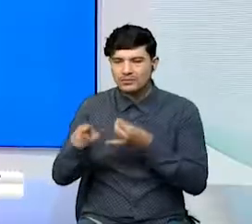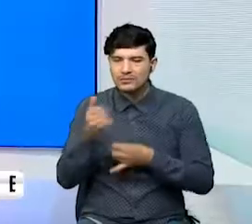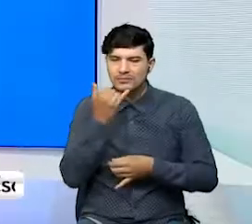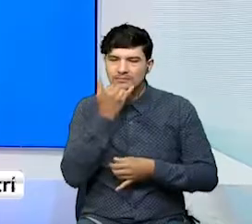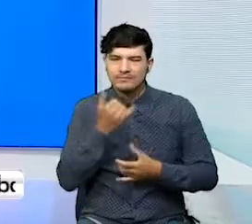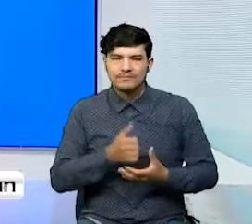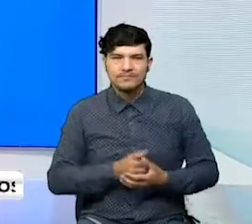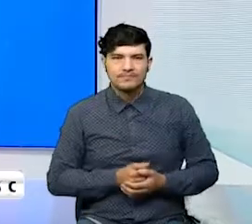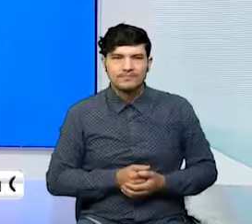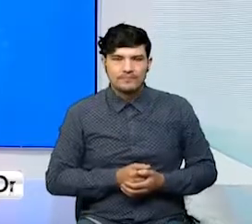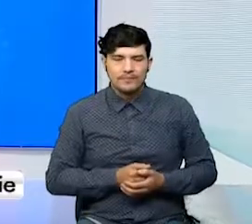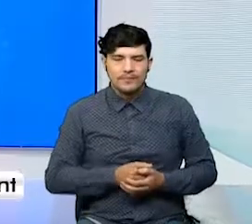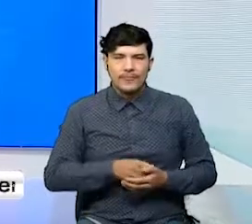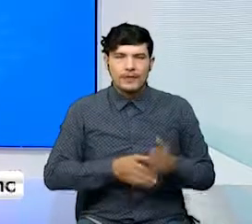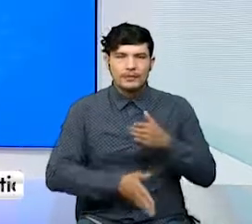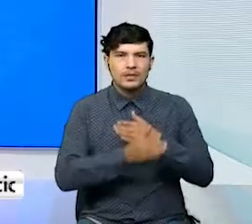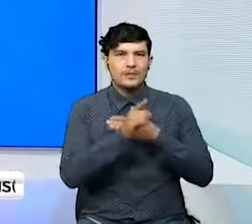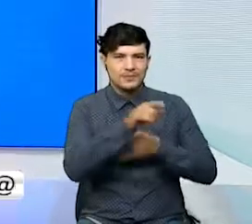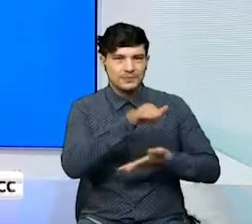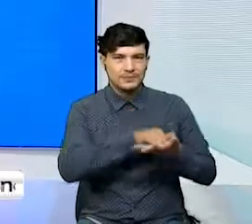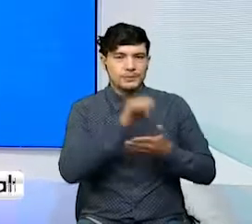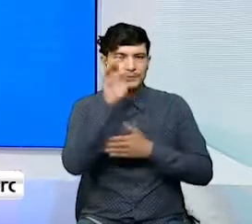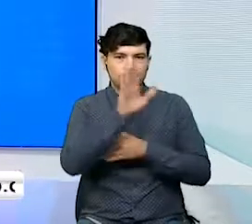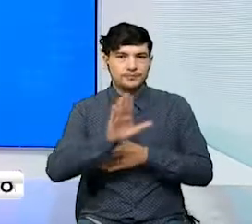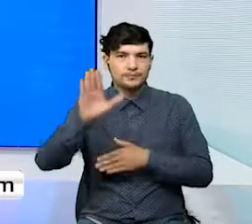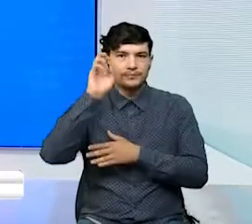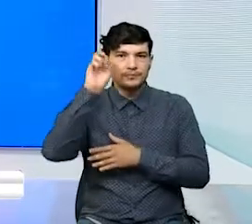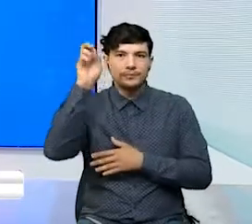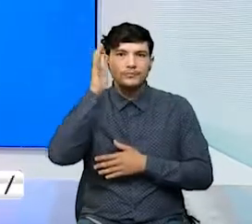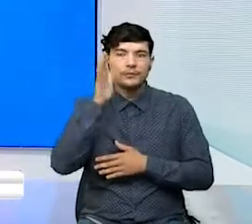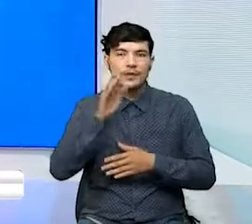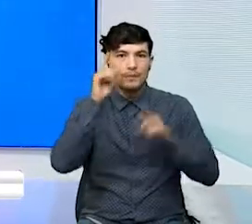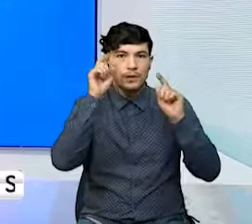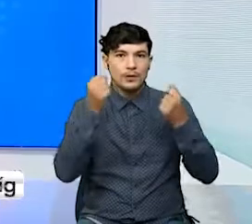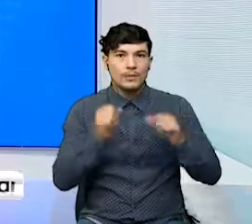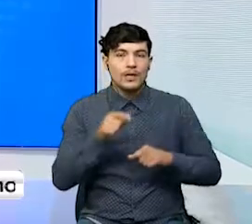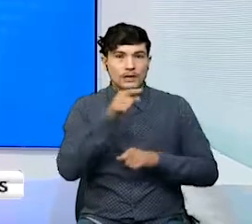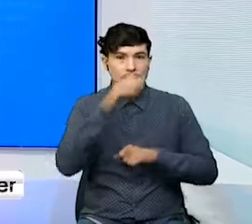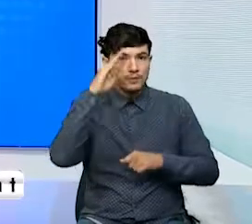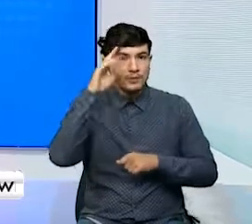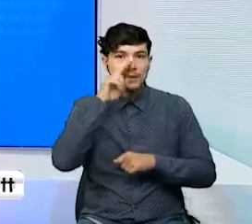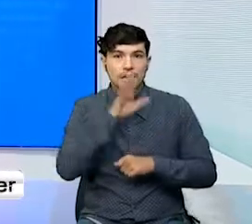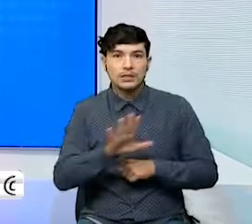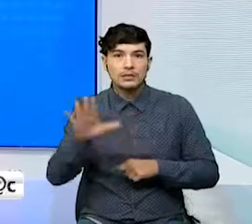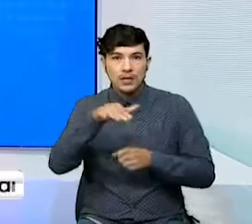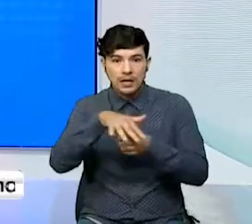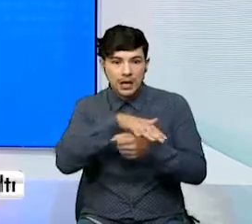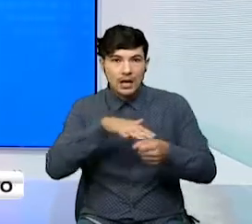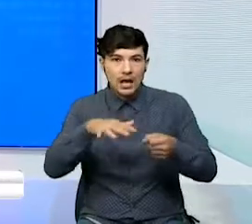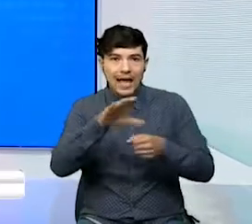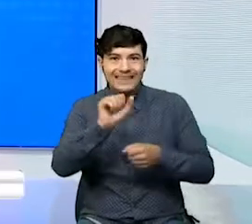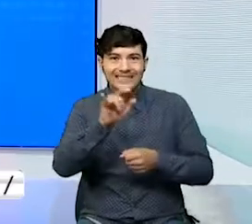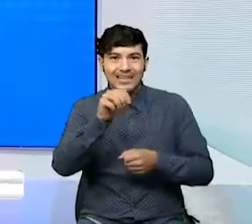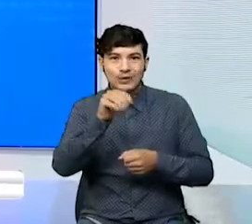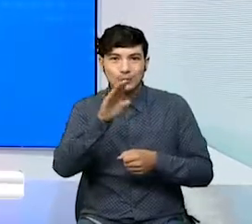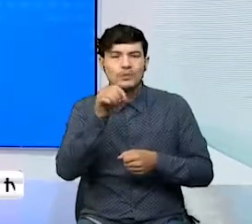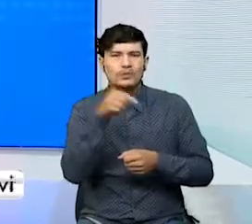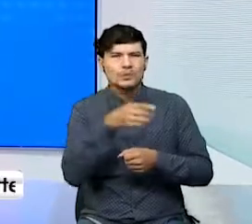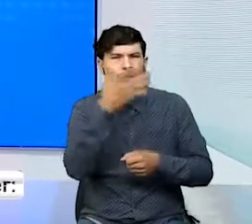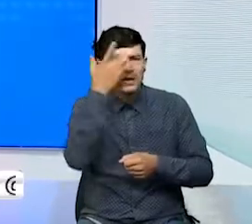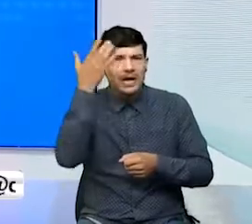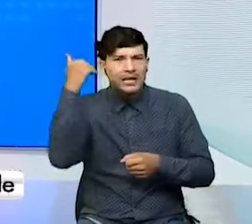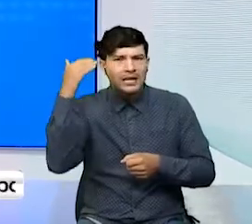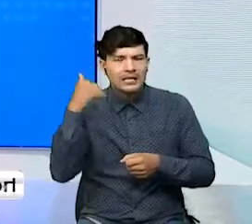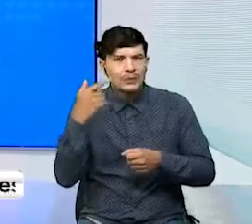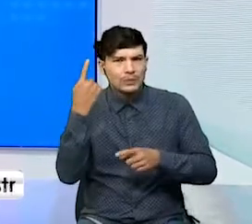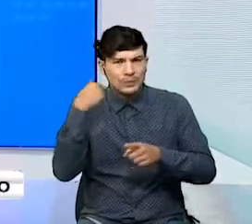y continuamos en norte de santander porque preocupado se han mostrado las autoridades del catatumbo ante los hechos que se han venido generando durante esta